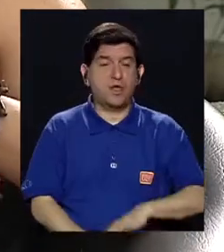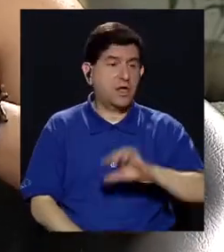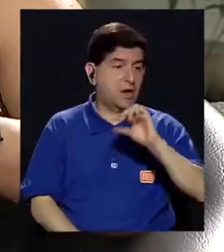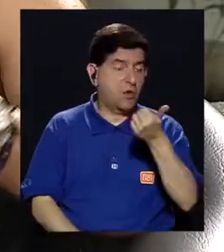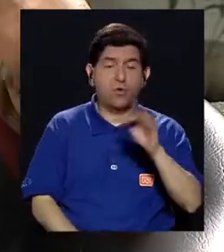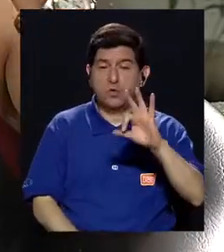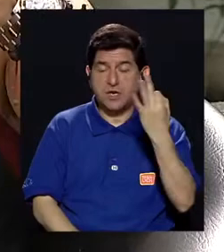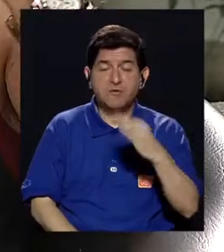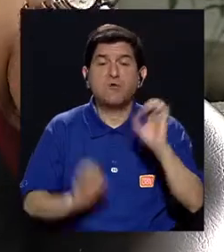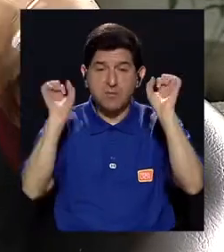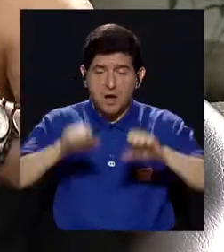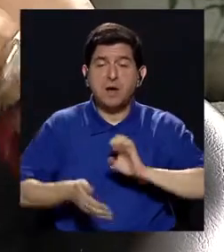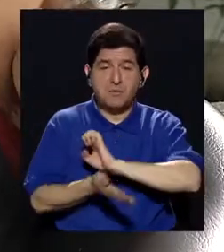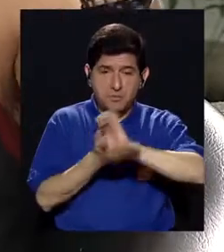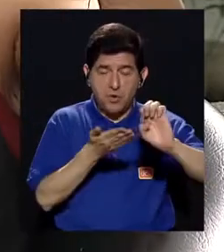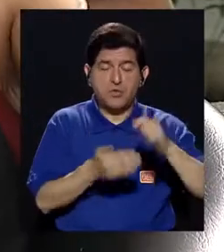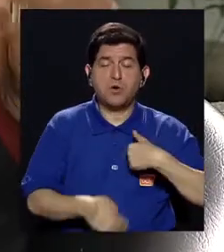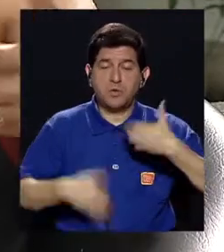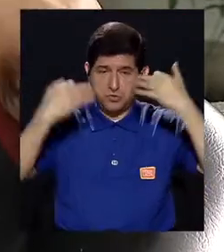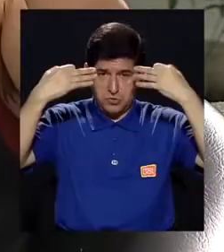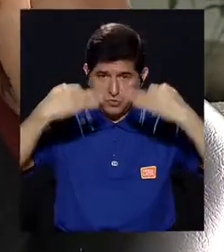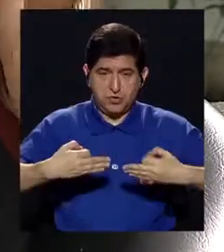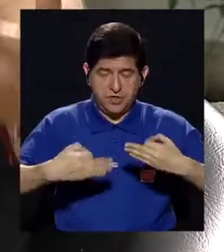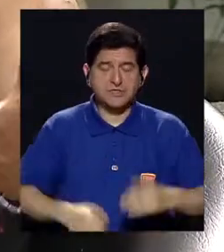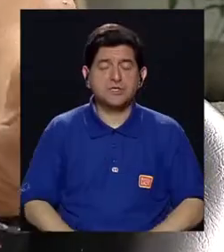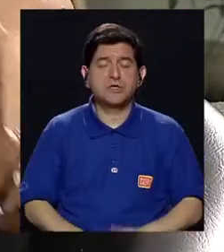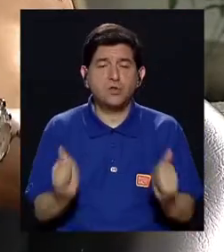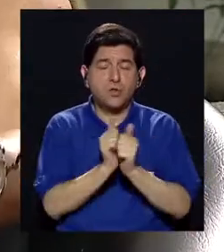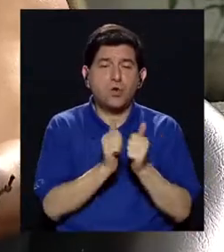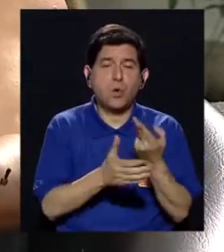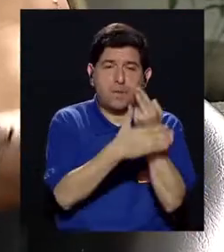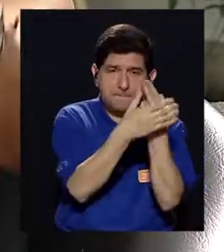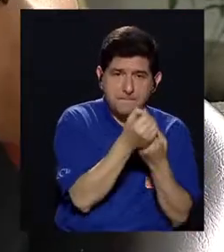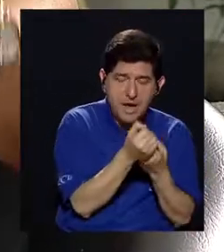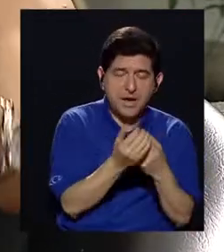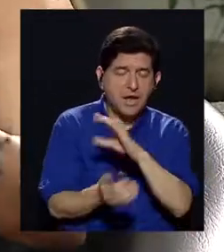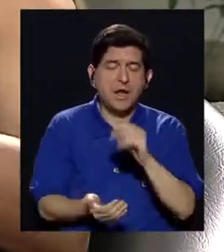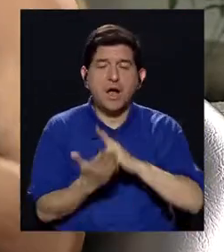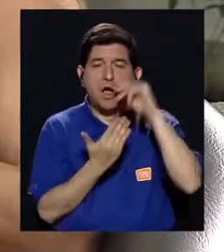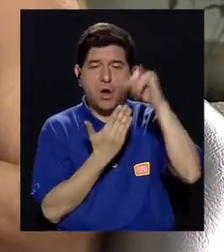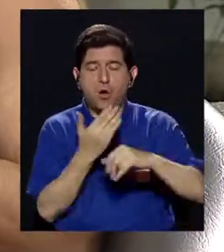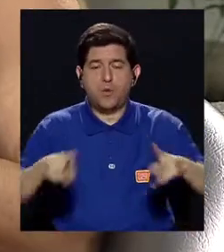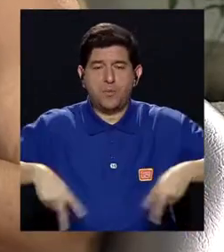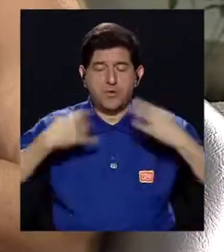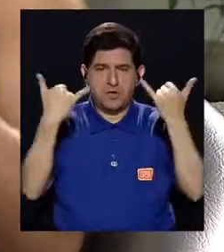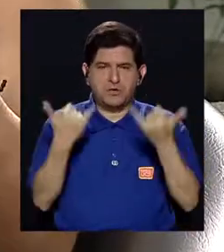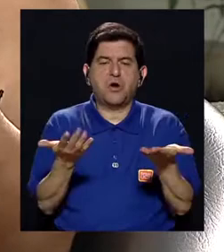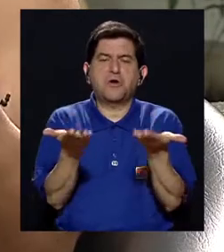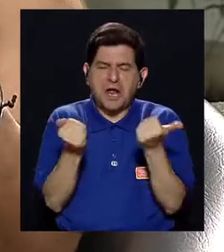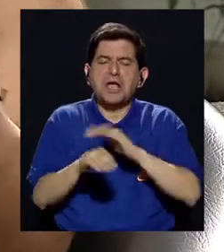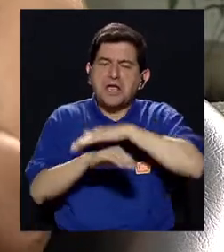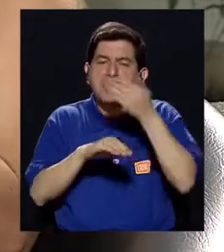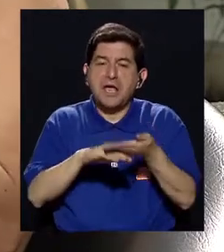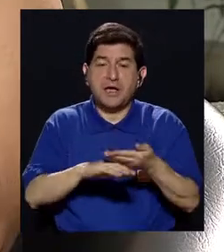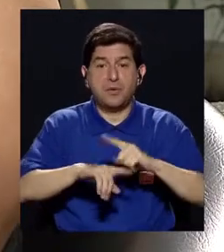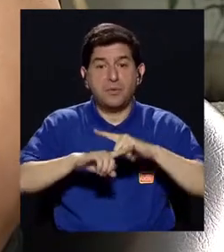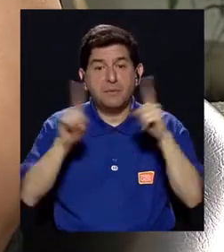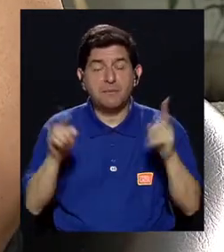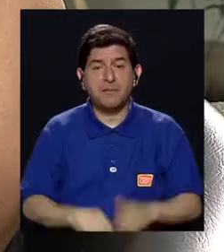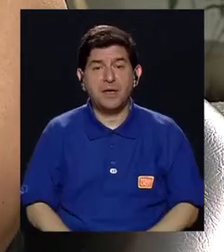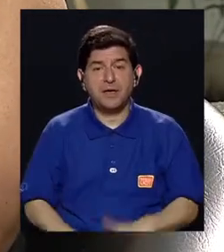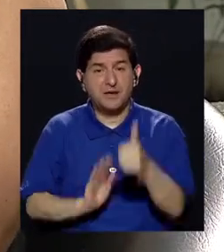es reversible en el momento que yo decido con mi pareja o con mi proyecto de vida que es el momento para un embarazo, pero ya